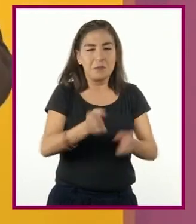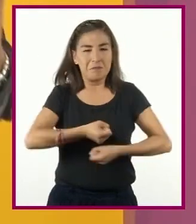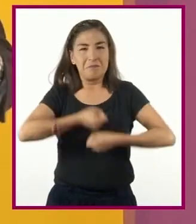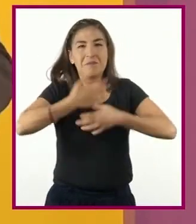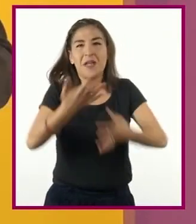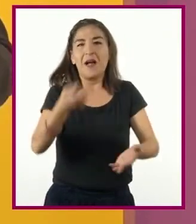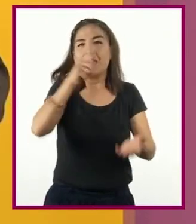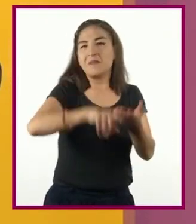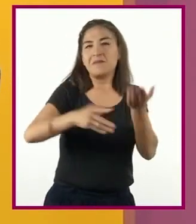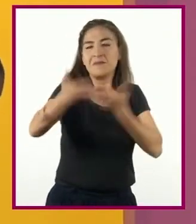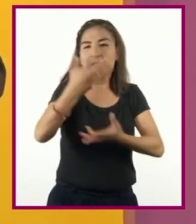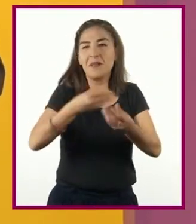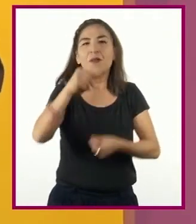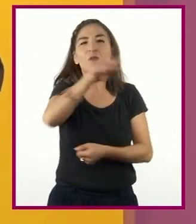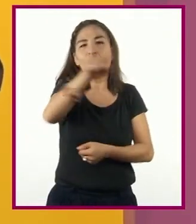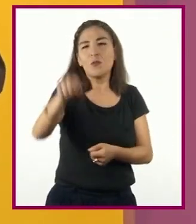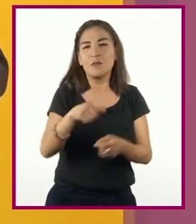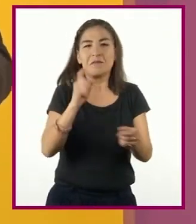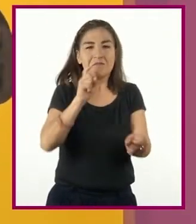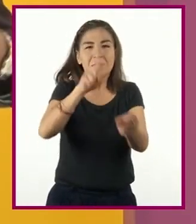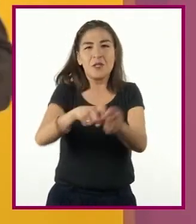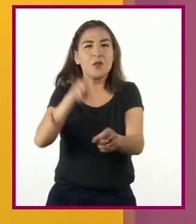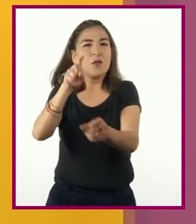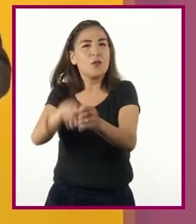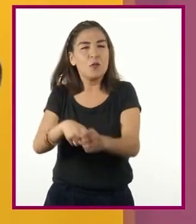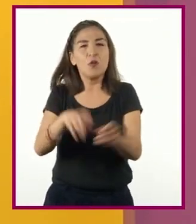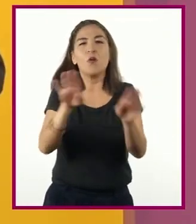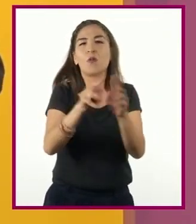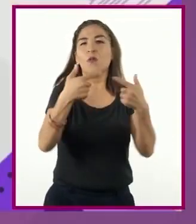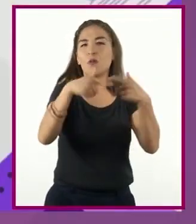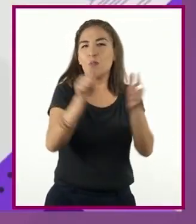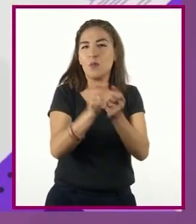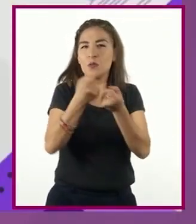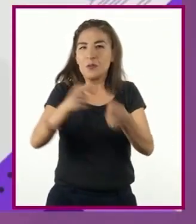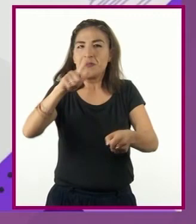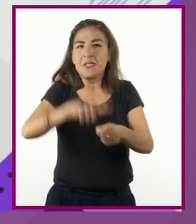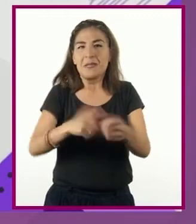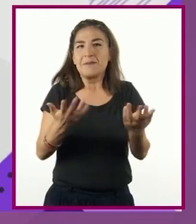expresiones comparten con sus grupos de pertenencia u otros grupos sociales?